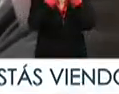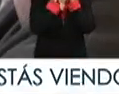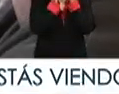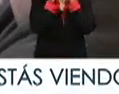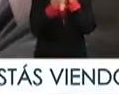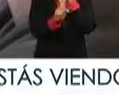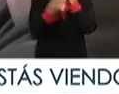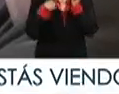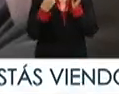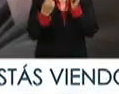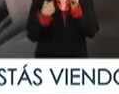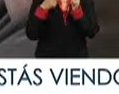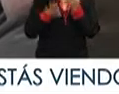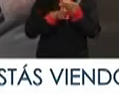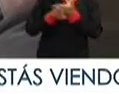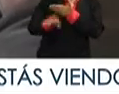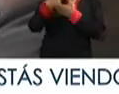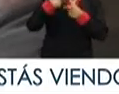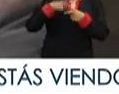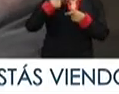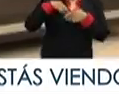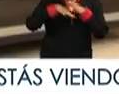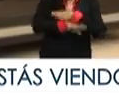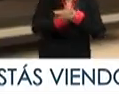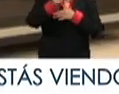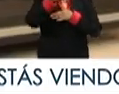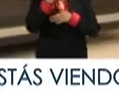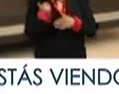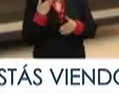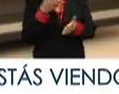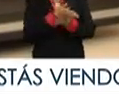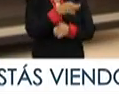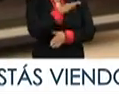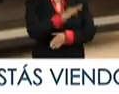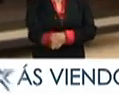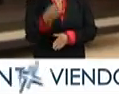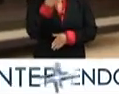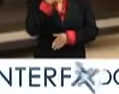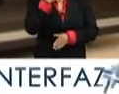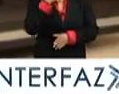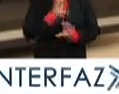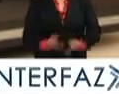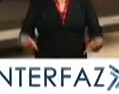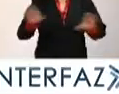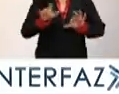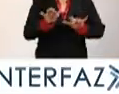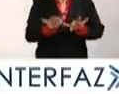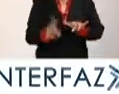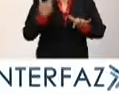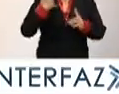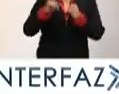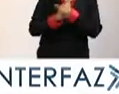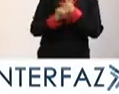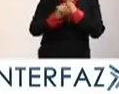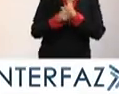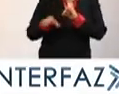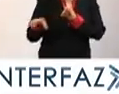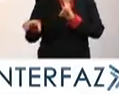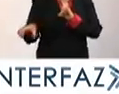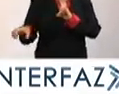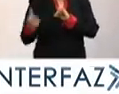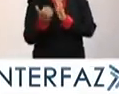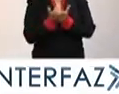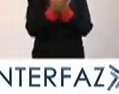no es un impedimento para que las personas tengan acceso a la tecnología. El que puedan utilizar la computadora y navegar por Internet